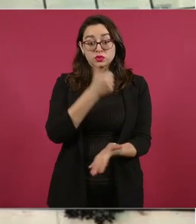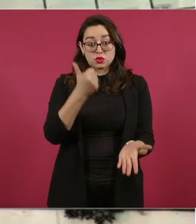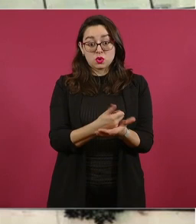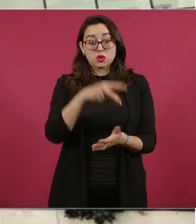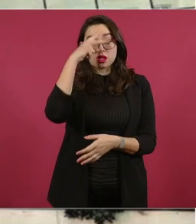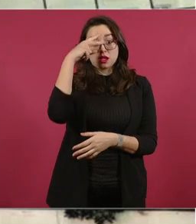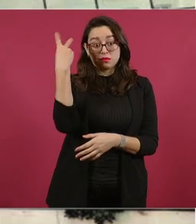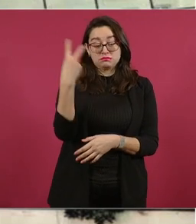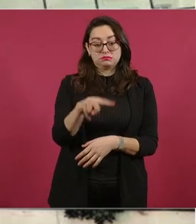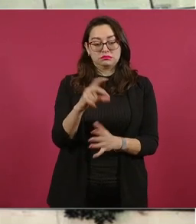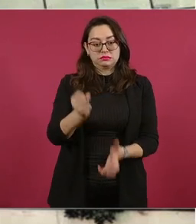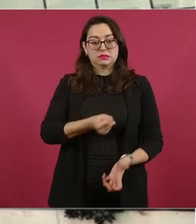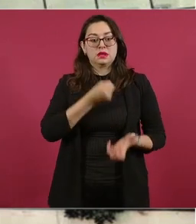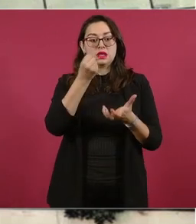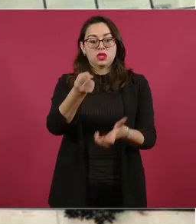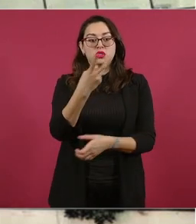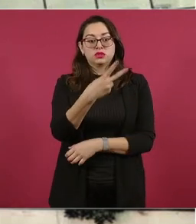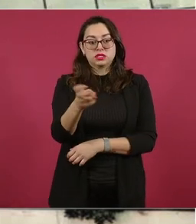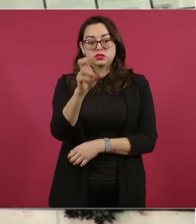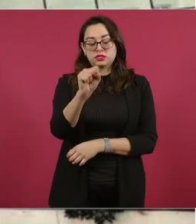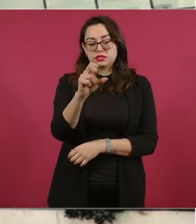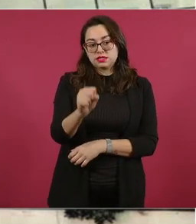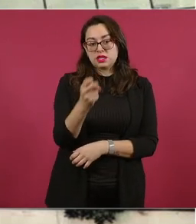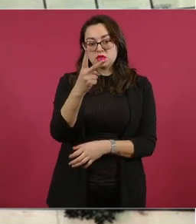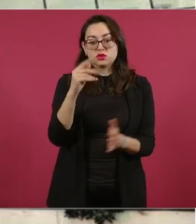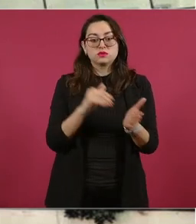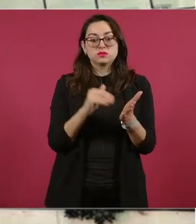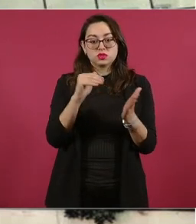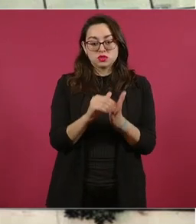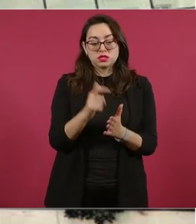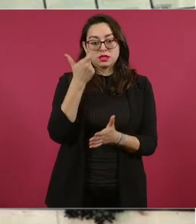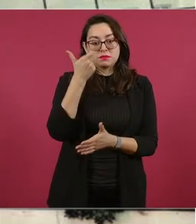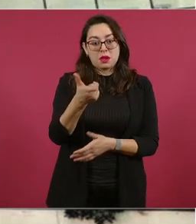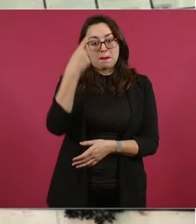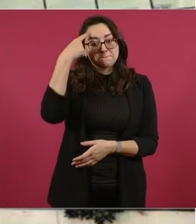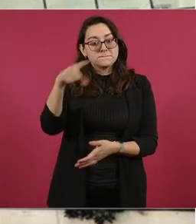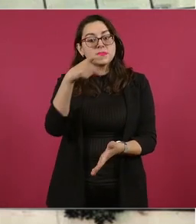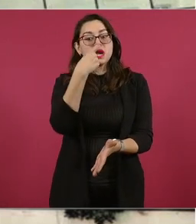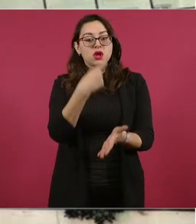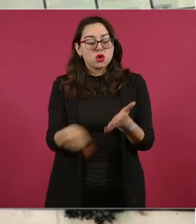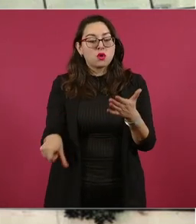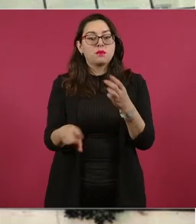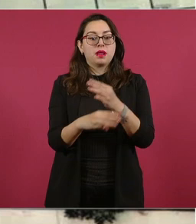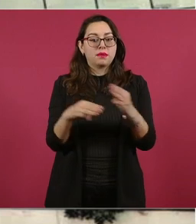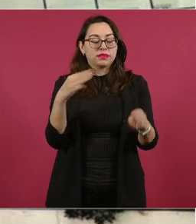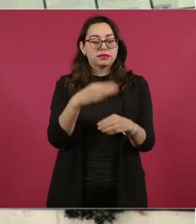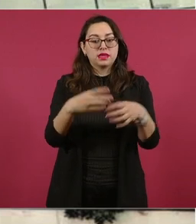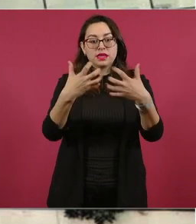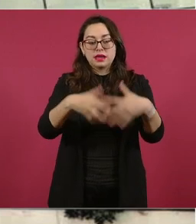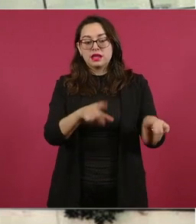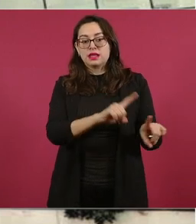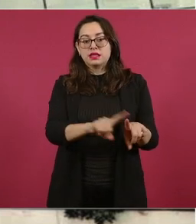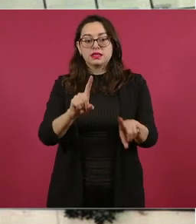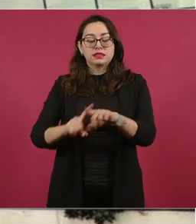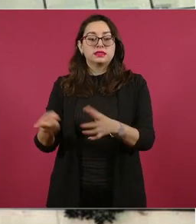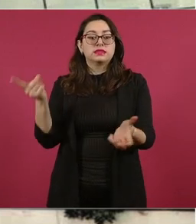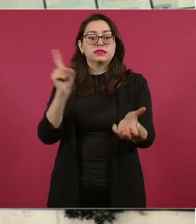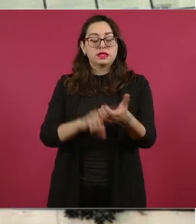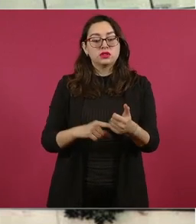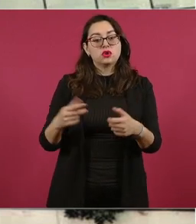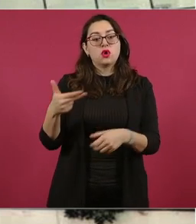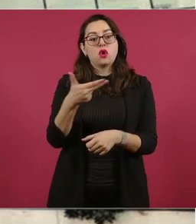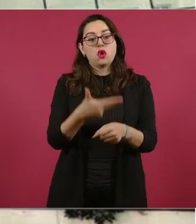hay una inversión grande de 262 millones de pesos en adquisición de equipos para el Hospital de la